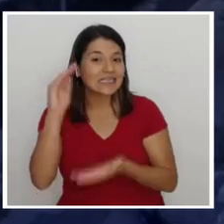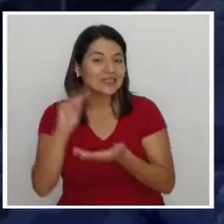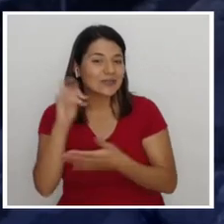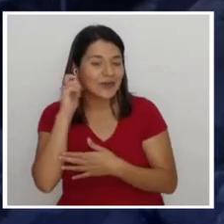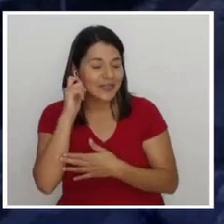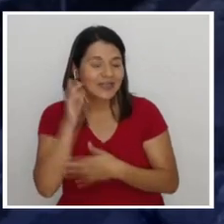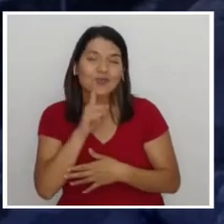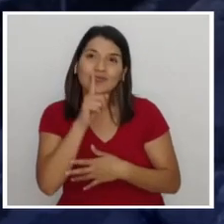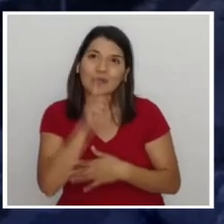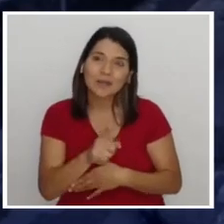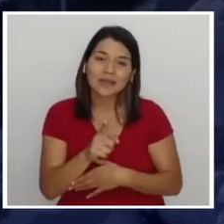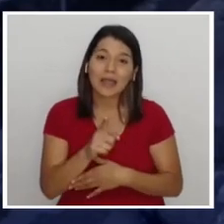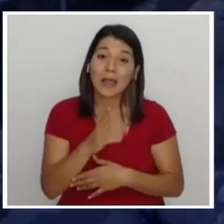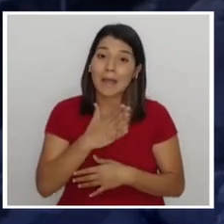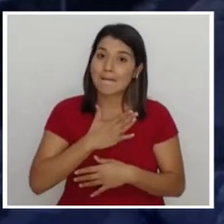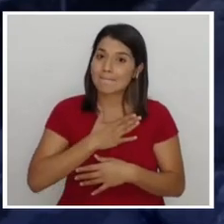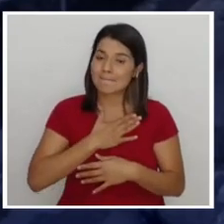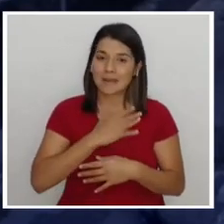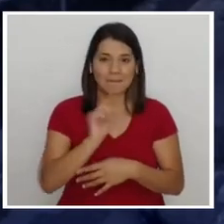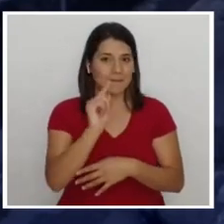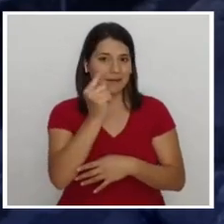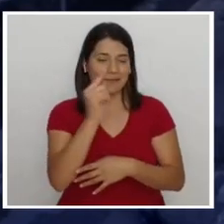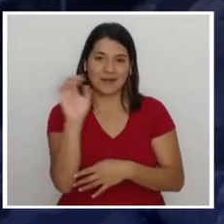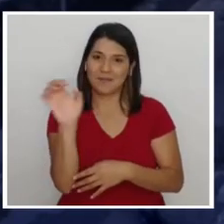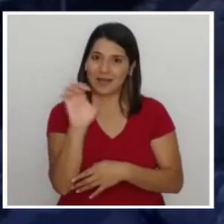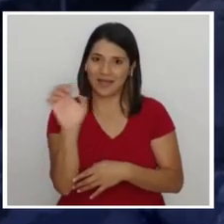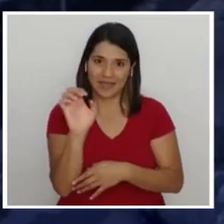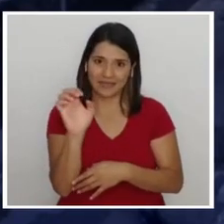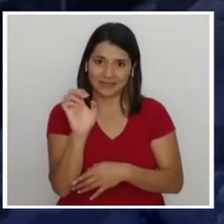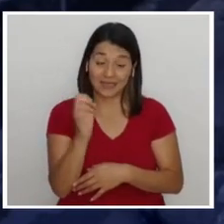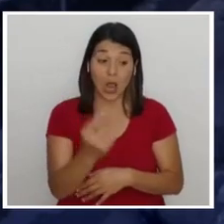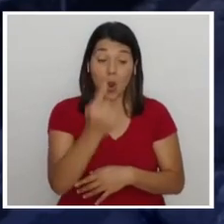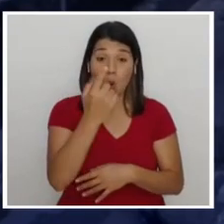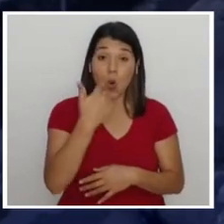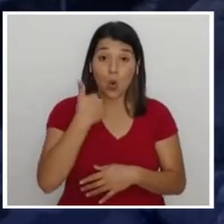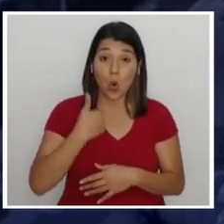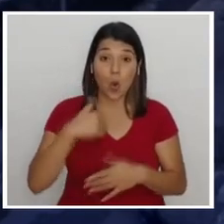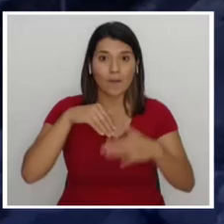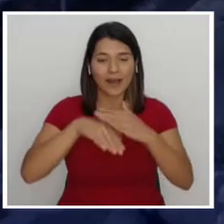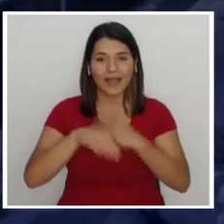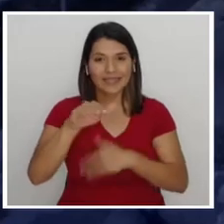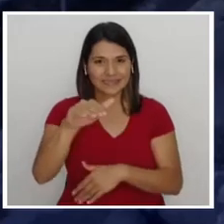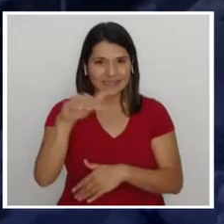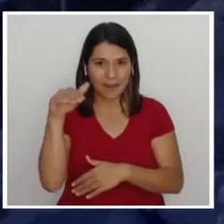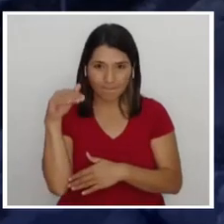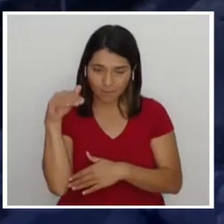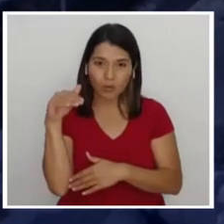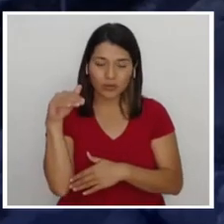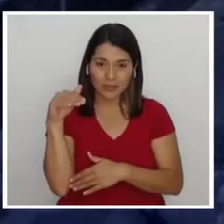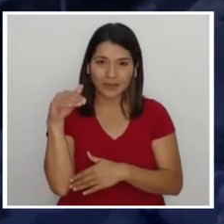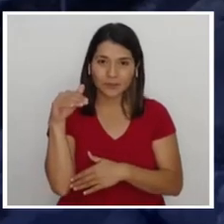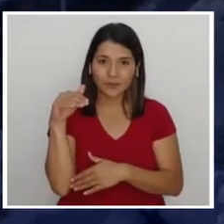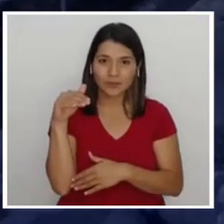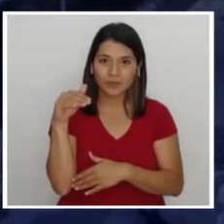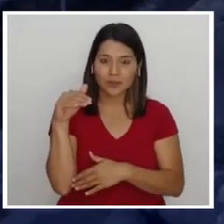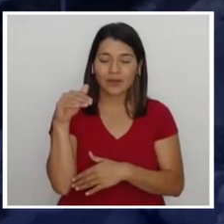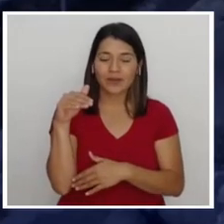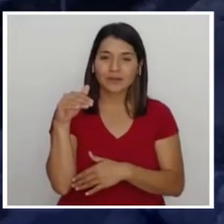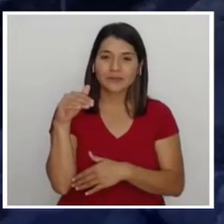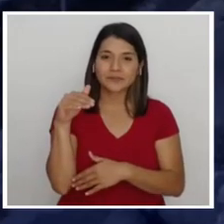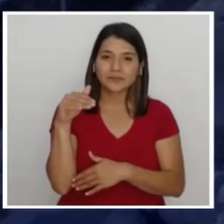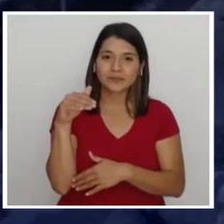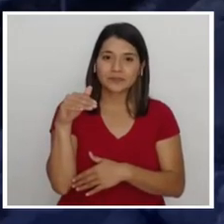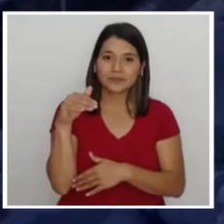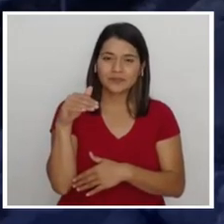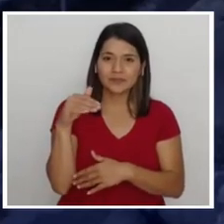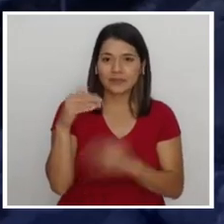mi primera emergencia, un señor en el comité de Zapote, extinto comité de Zapote hoy día, que a 100